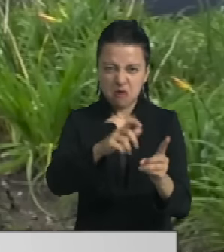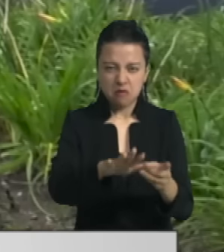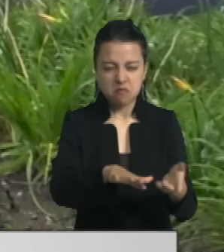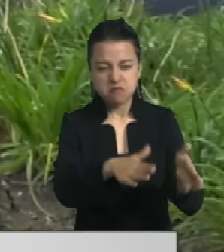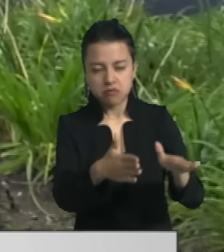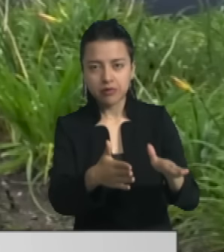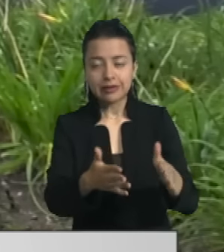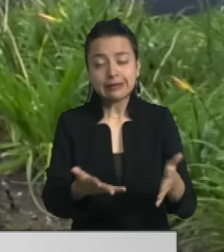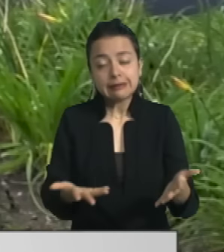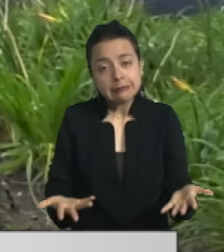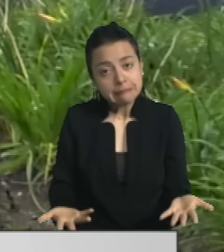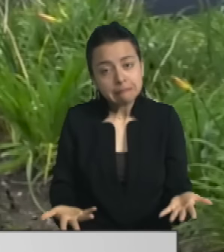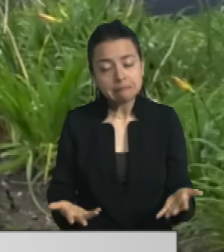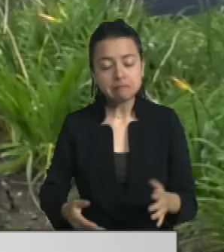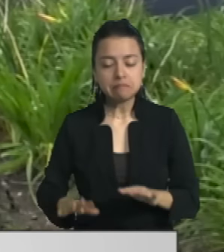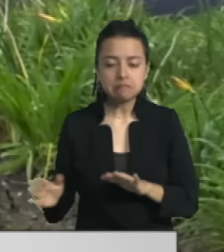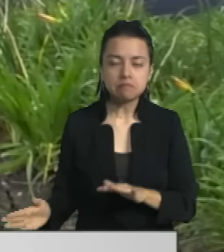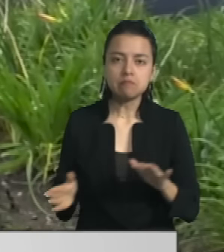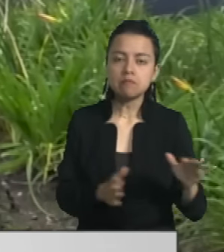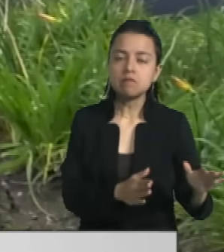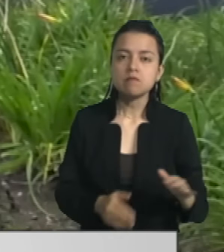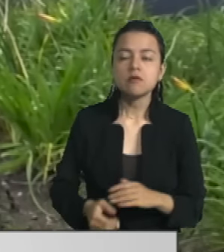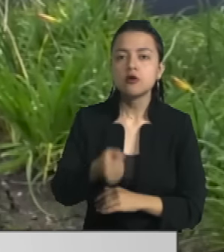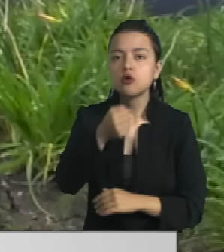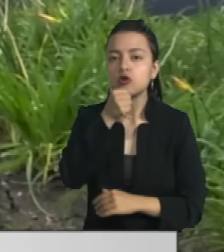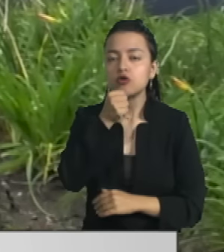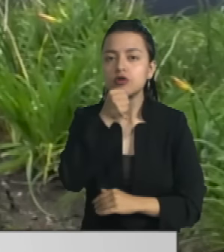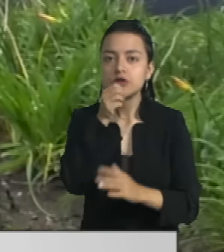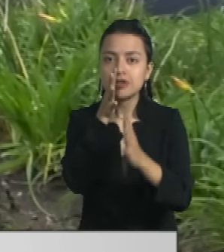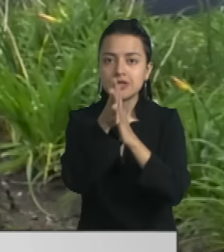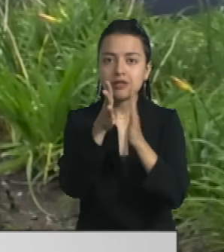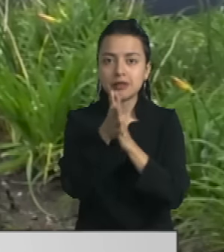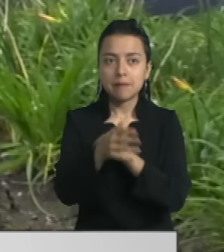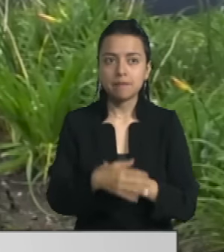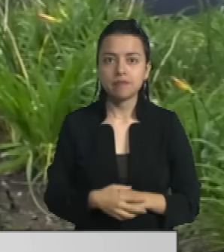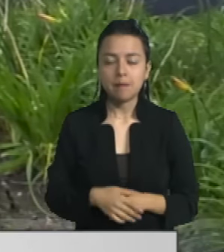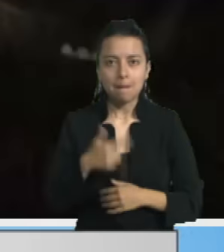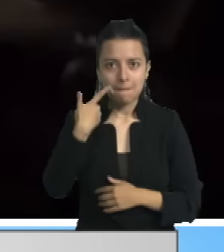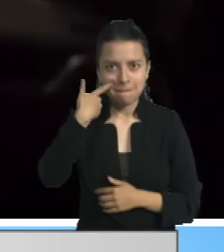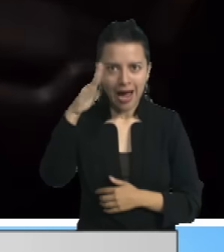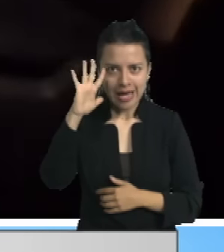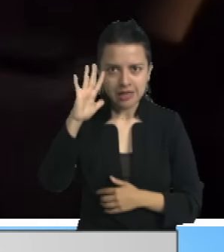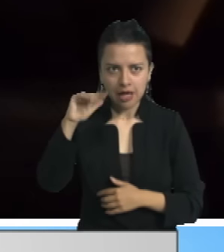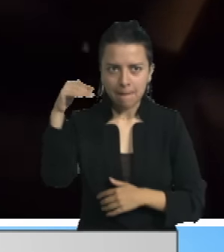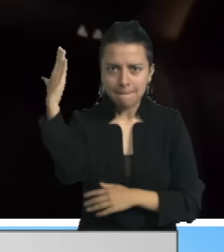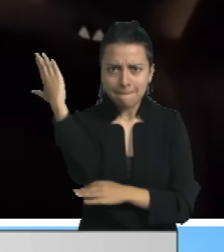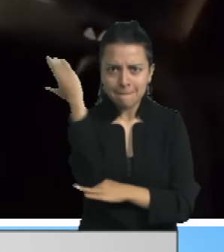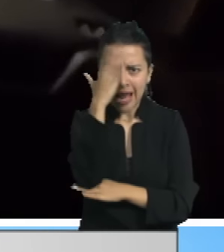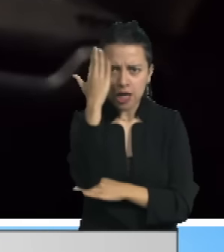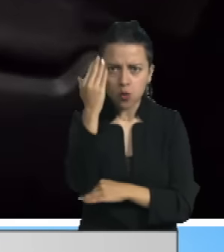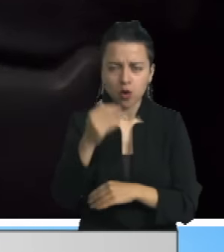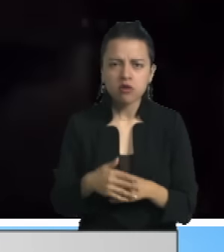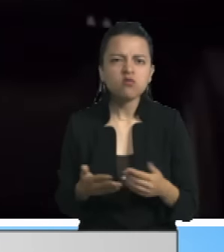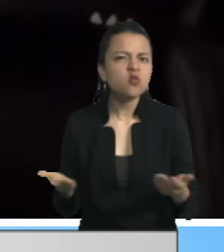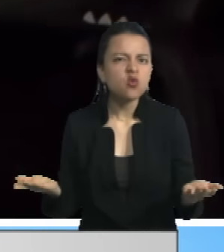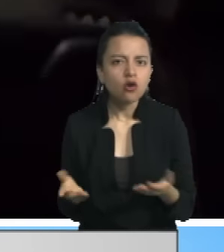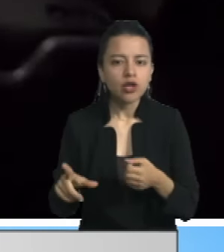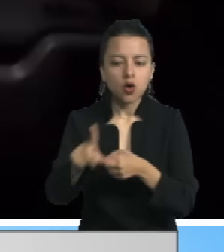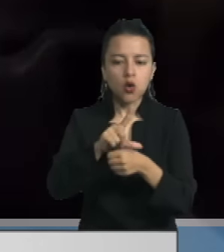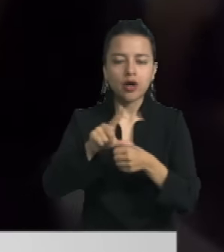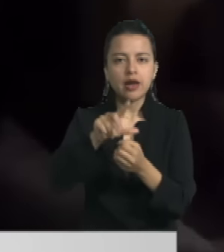del país también les contamos detalles a esta hora de la tarde de una persecución de película que se presentó en la localidad de Puente Aranda